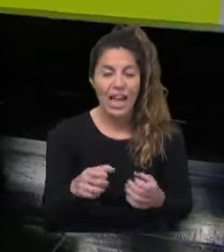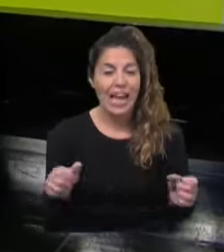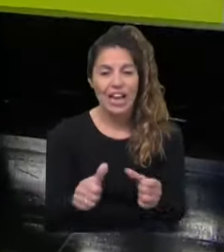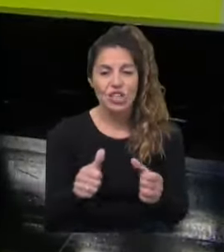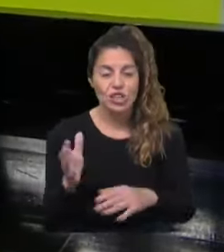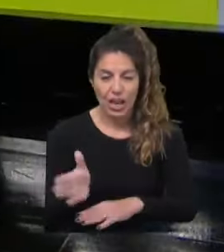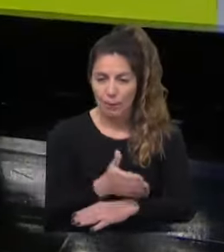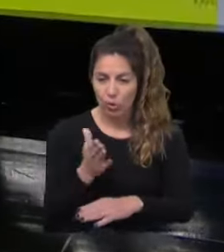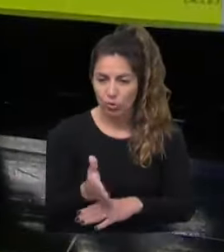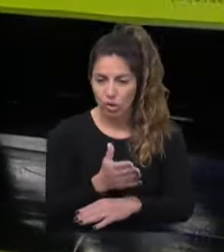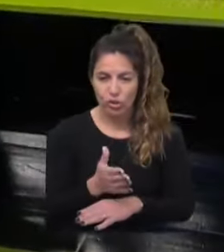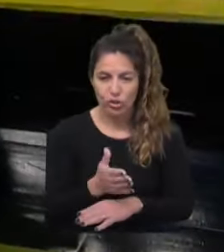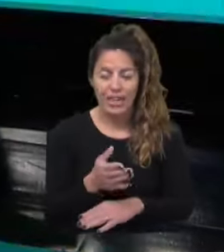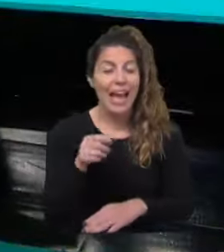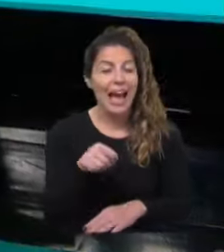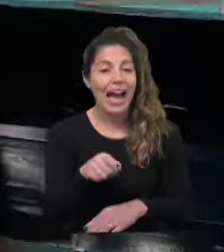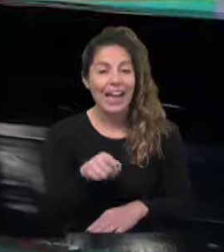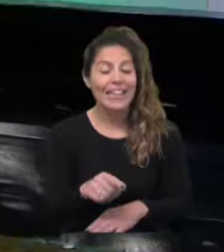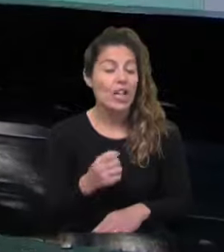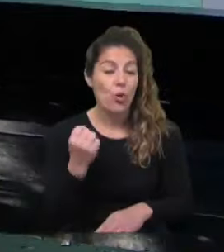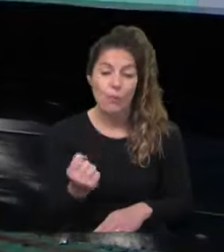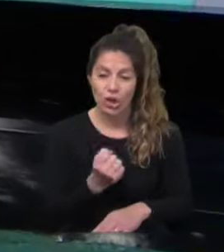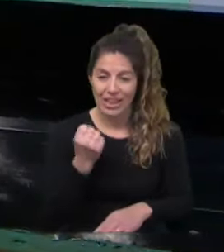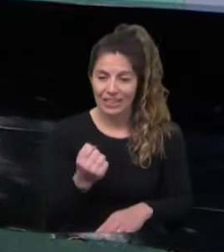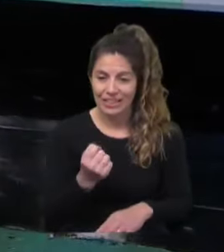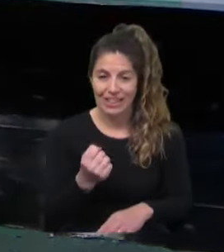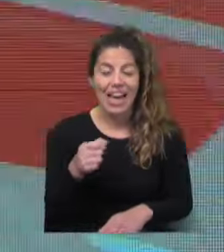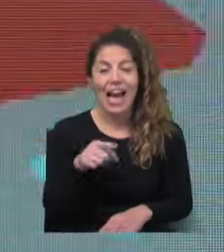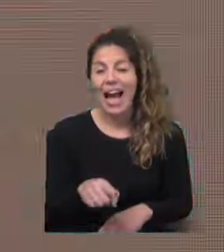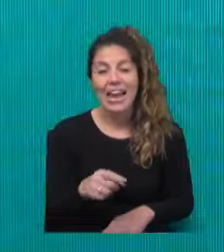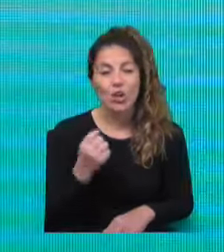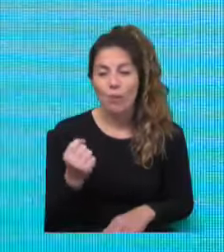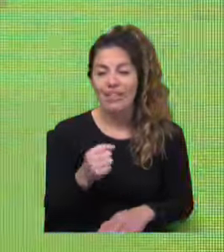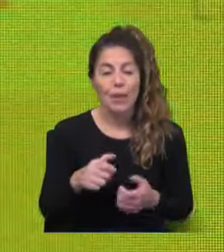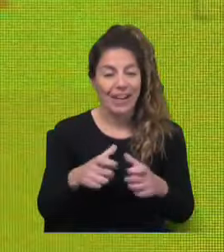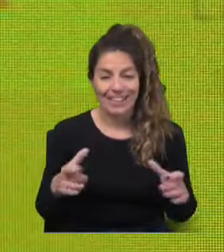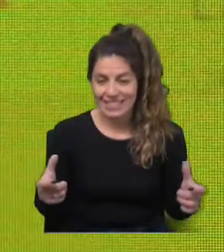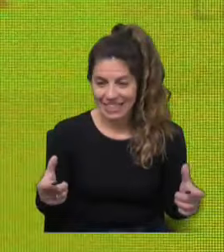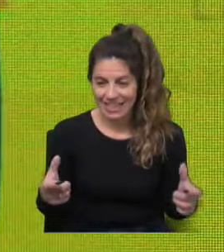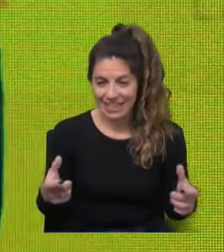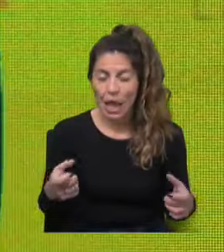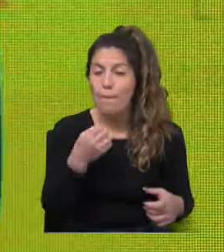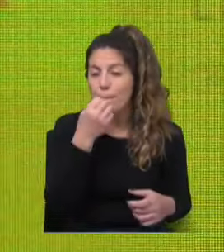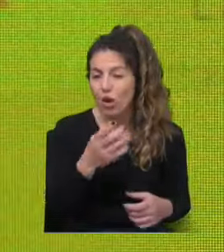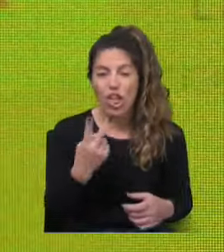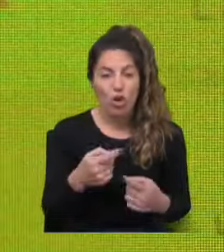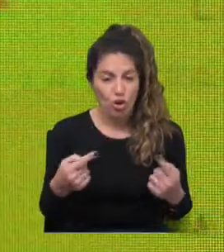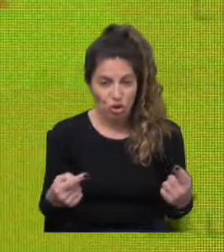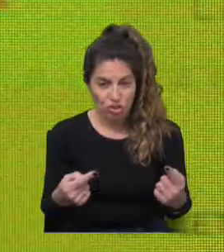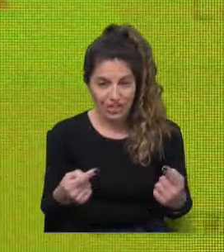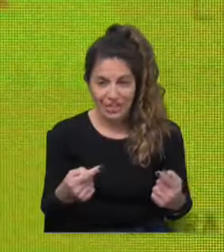a la producción. Y ahí está la clave. La clave para crecer es mejorar dos cosas,